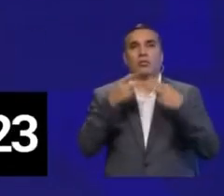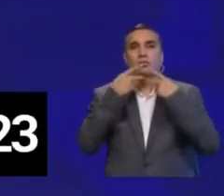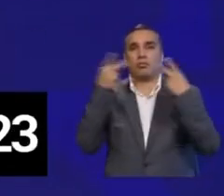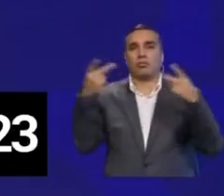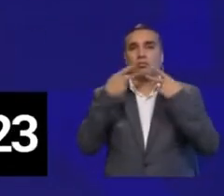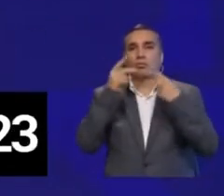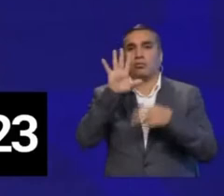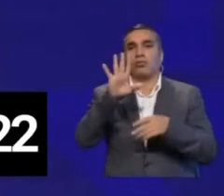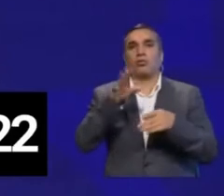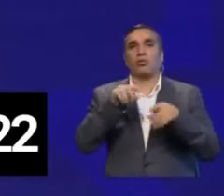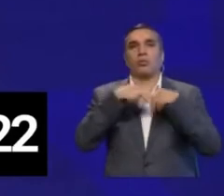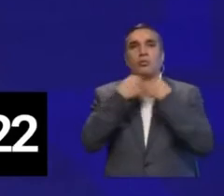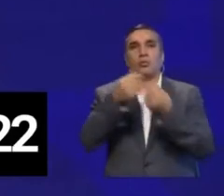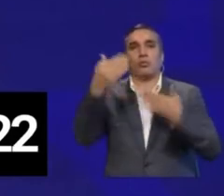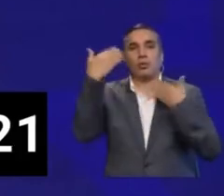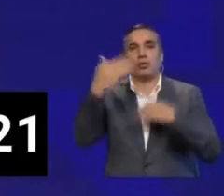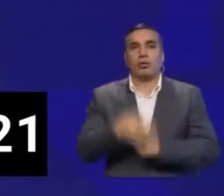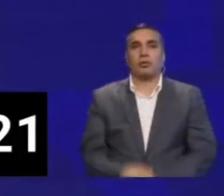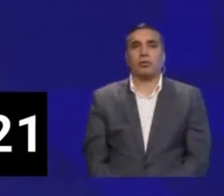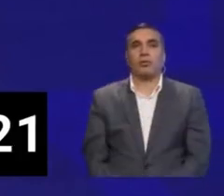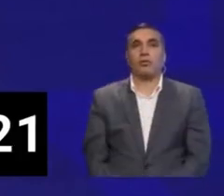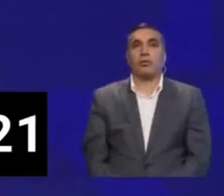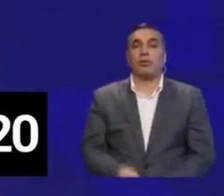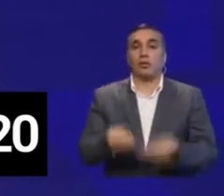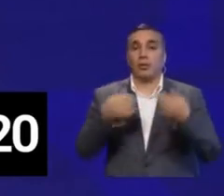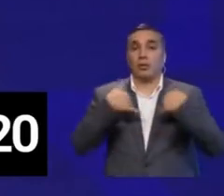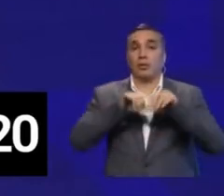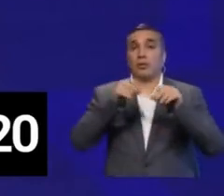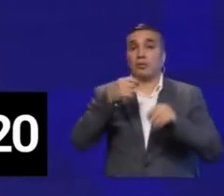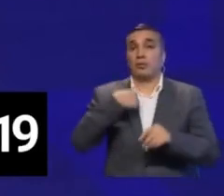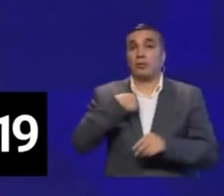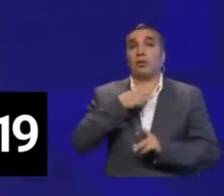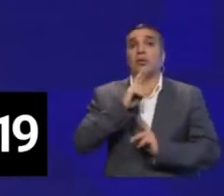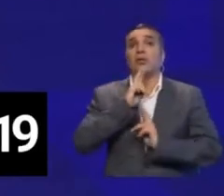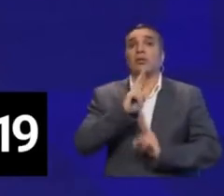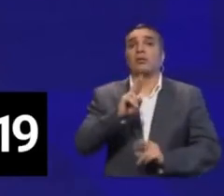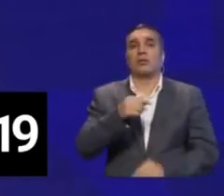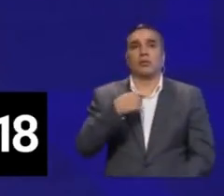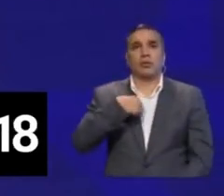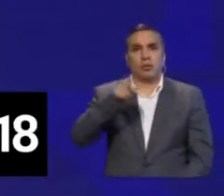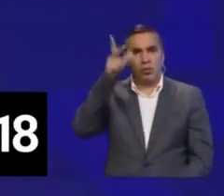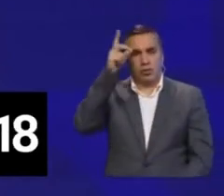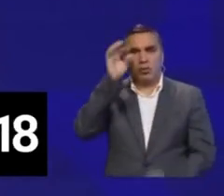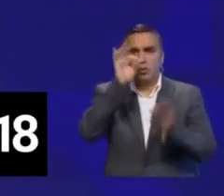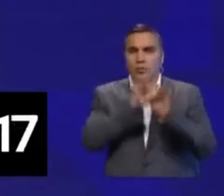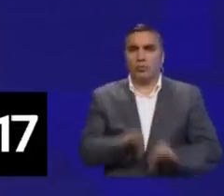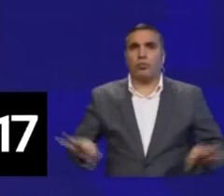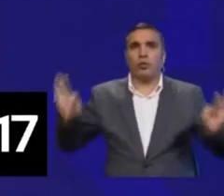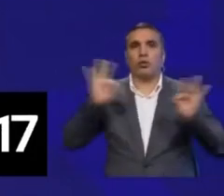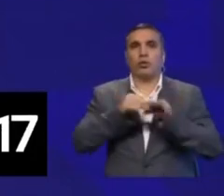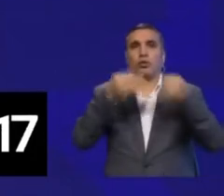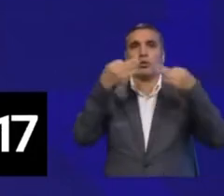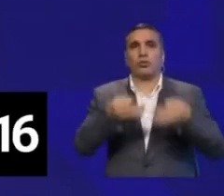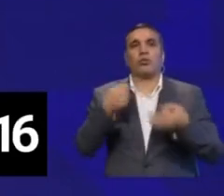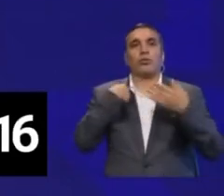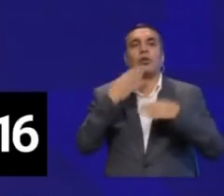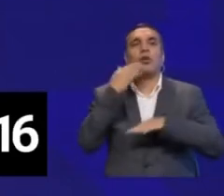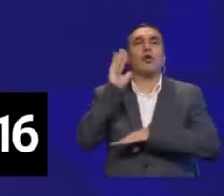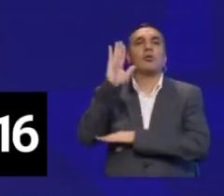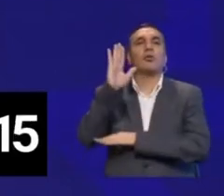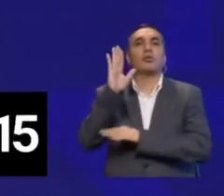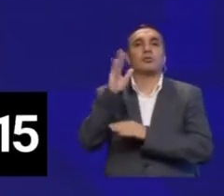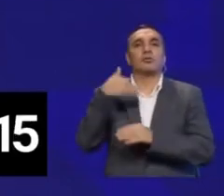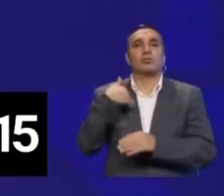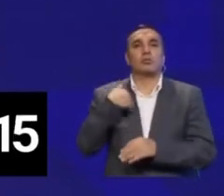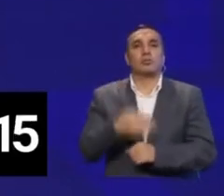tu movimiento político. Siguiendo con mi respuesta, creo que es fundamental cumplir con los compromisos que hemos